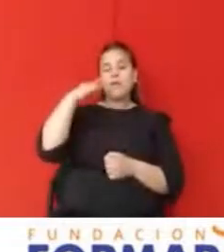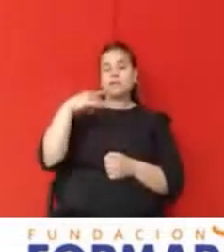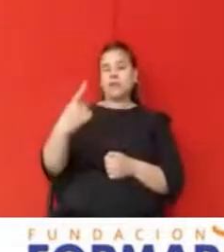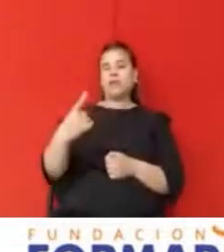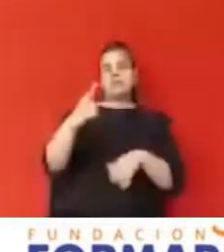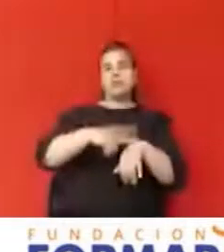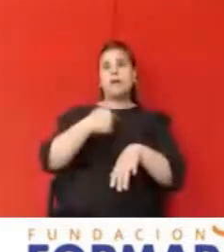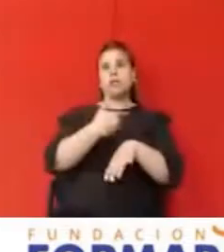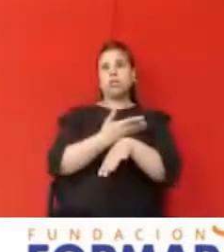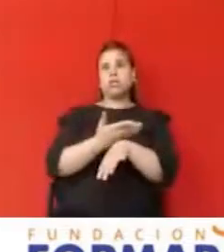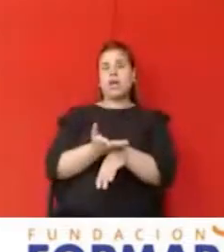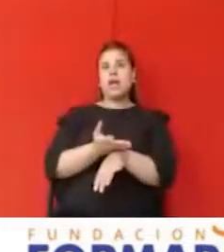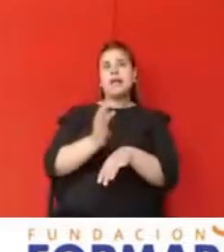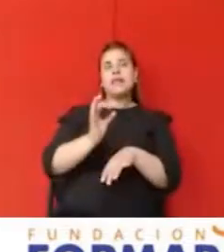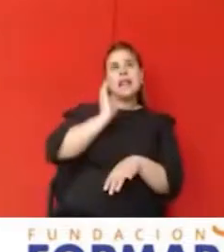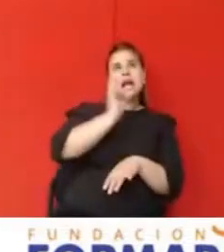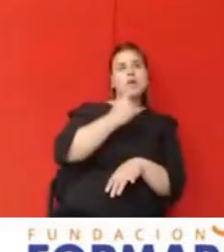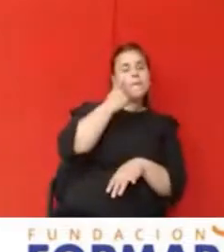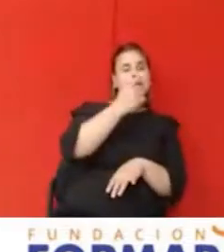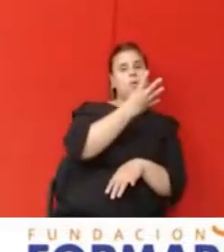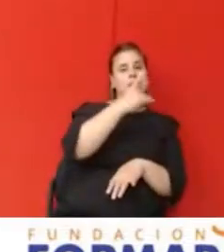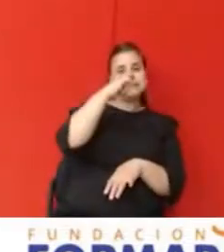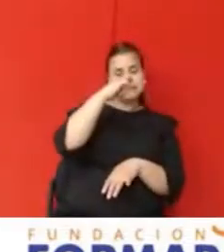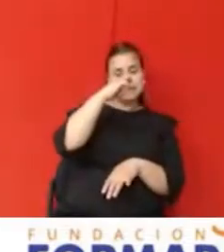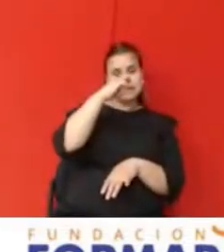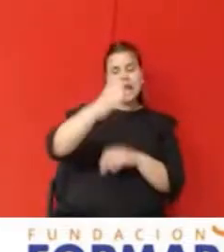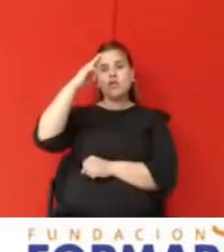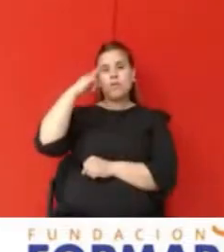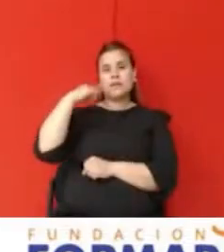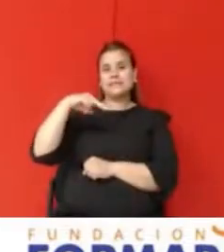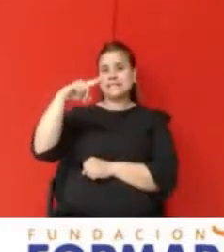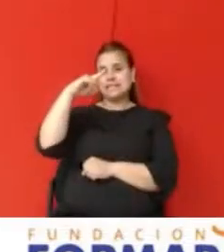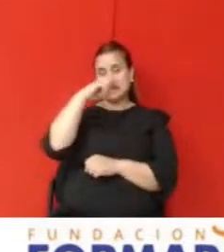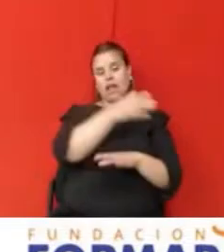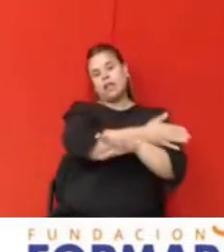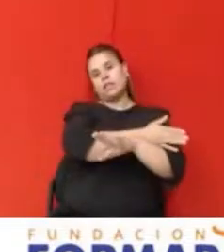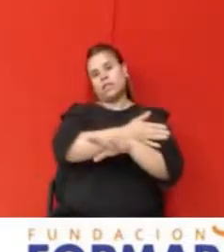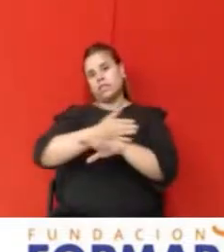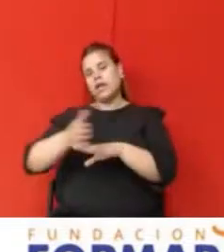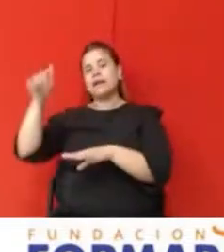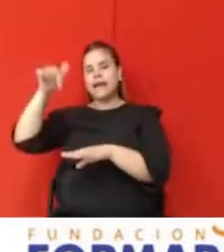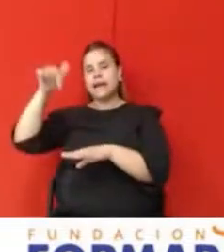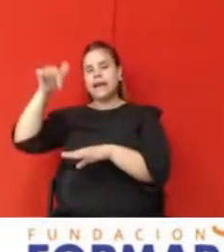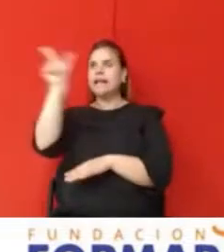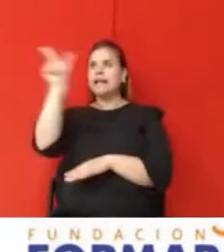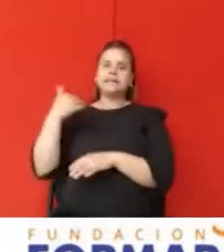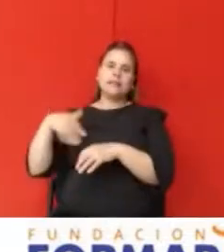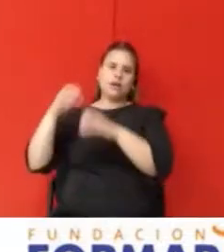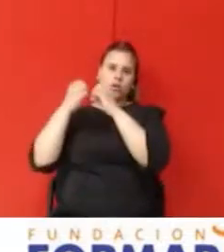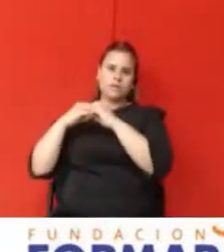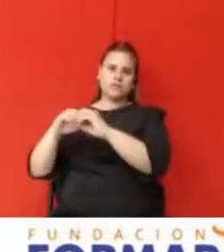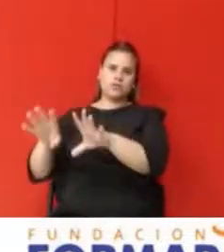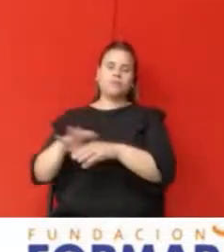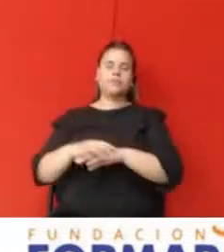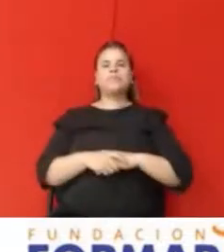año 47 hasta el 91. Y hoy se extendió como una modalidad prestacional a la mayor parte del país.